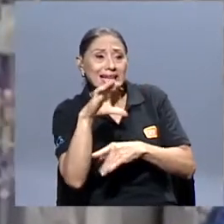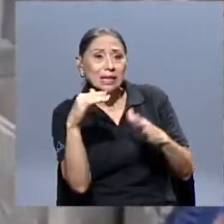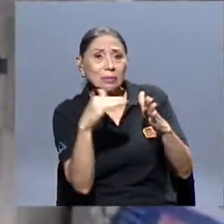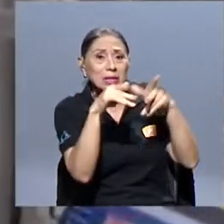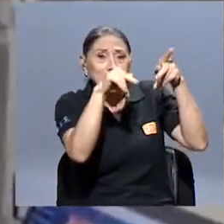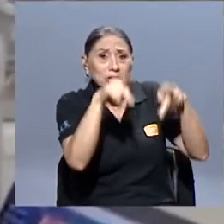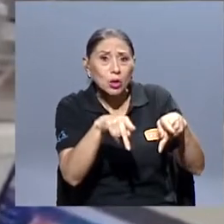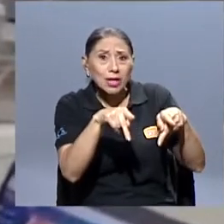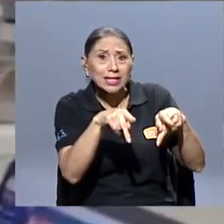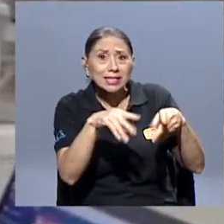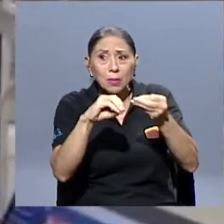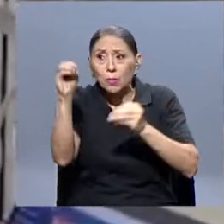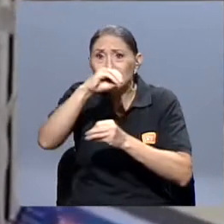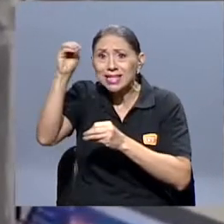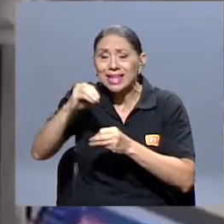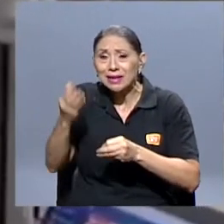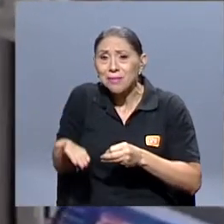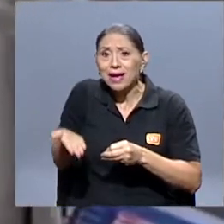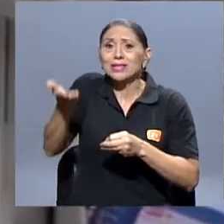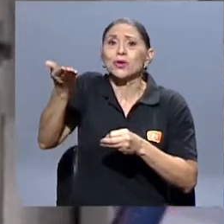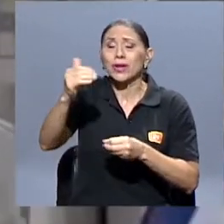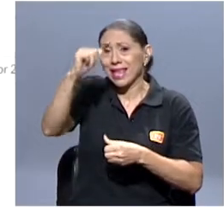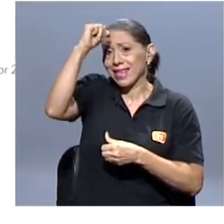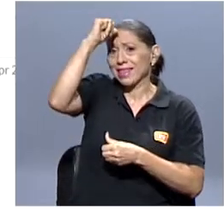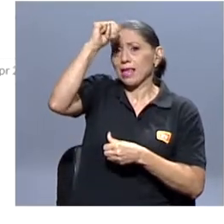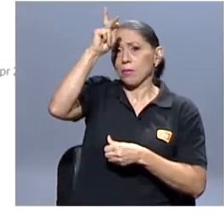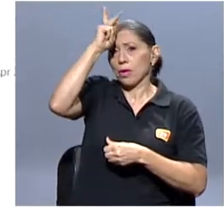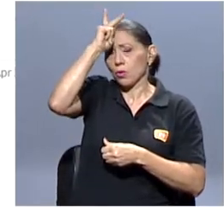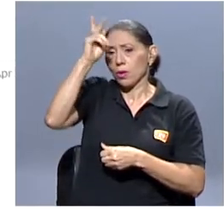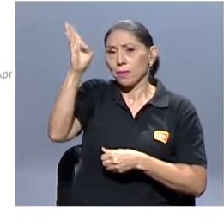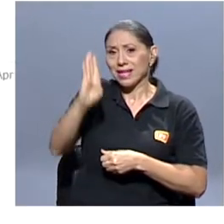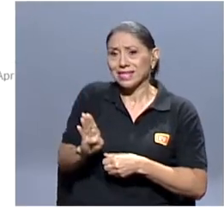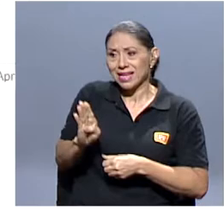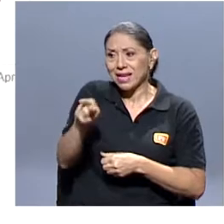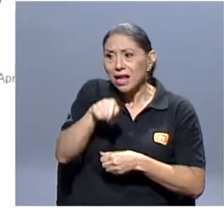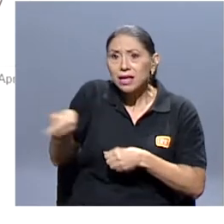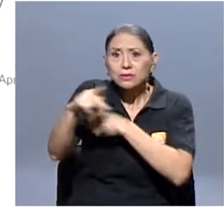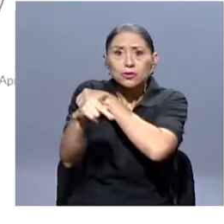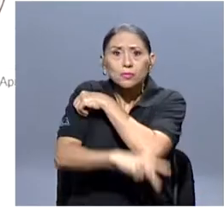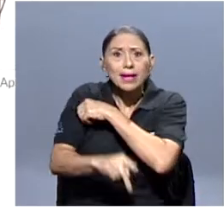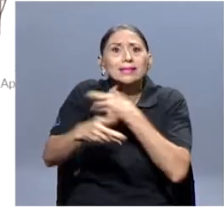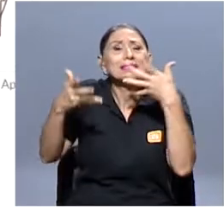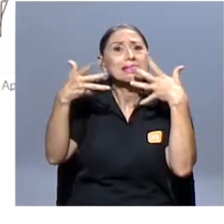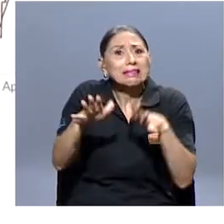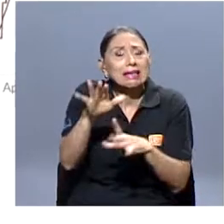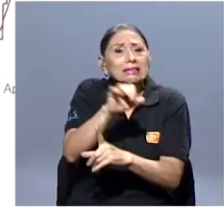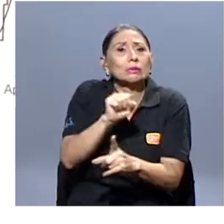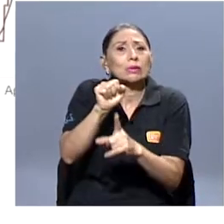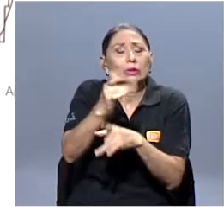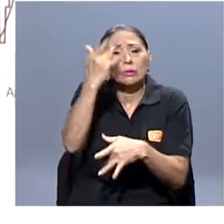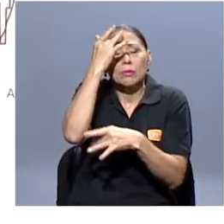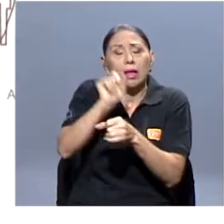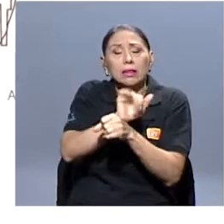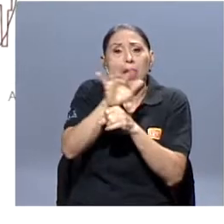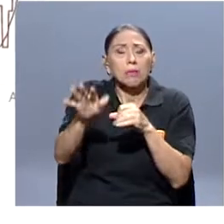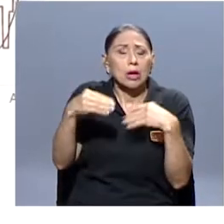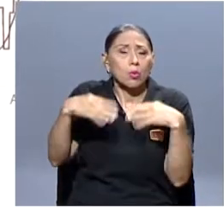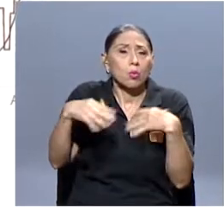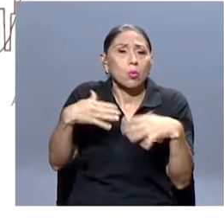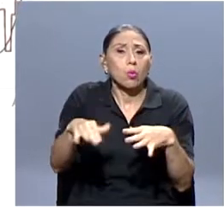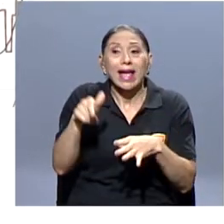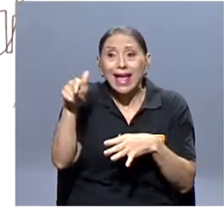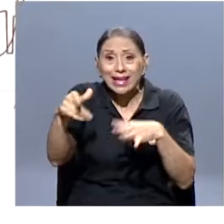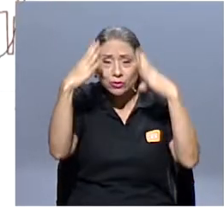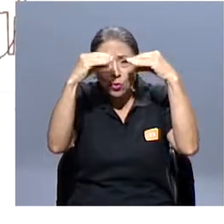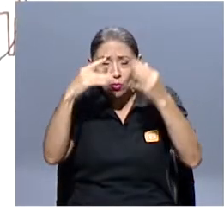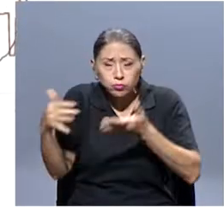habitantes mayor que las de India, Perú y Brasil, países que han sido devastados por la pandemia, de acuerdo a los datos recopilados por la